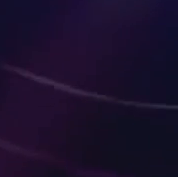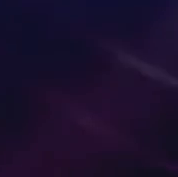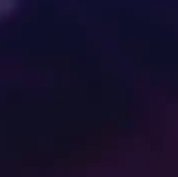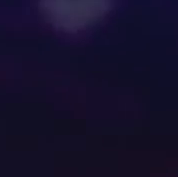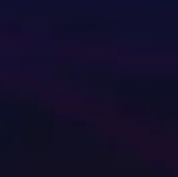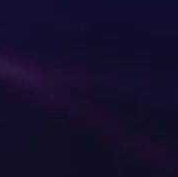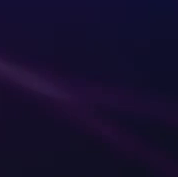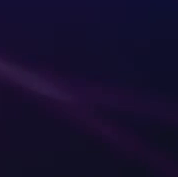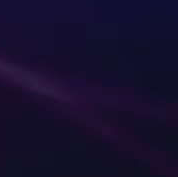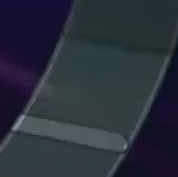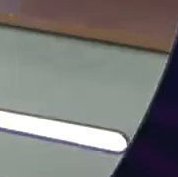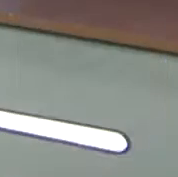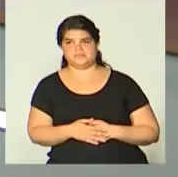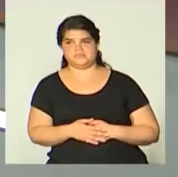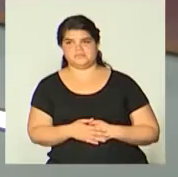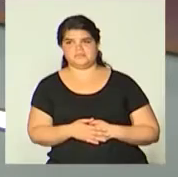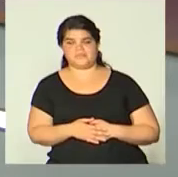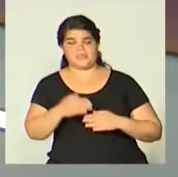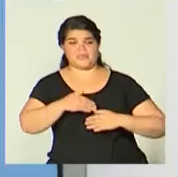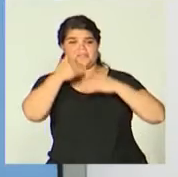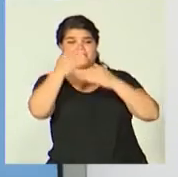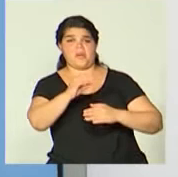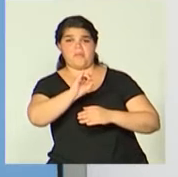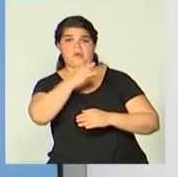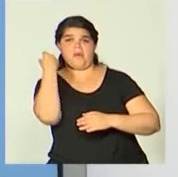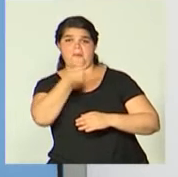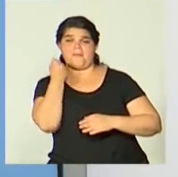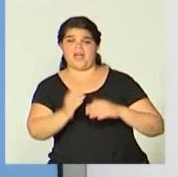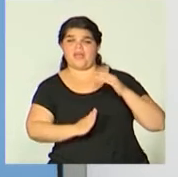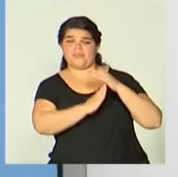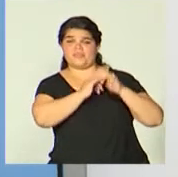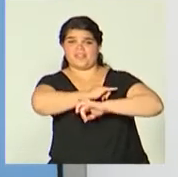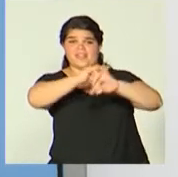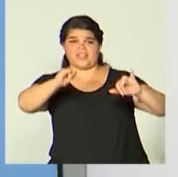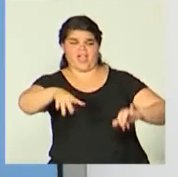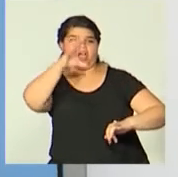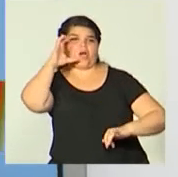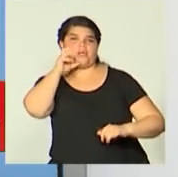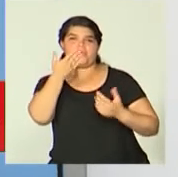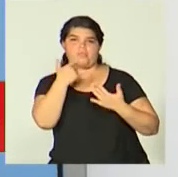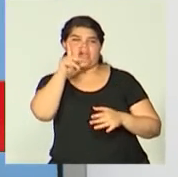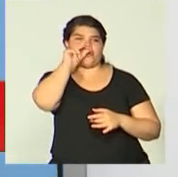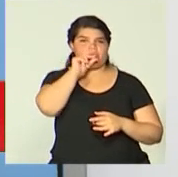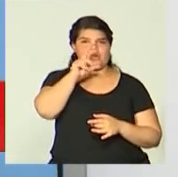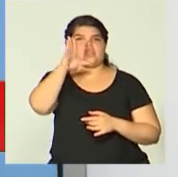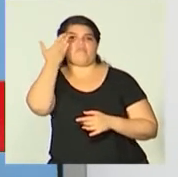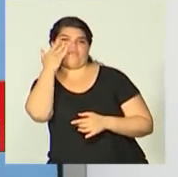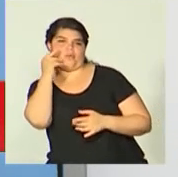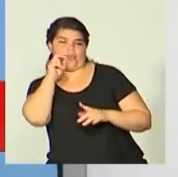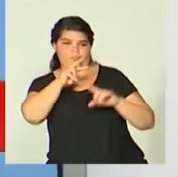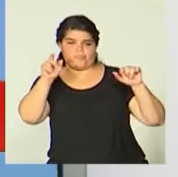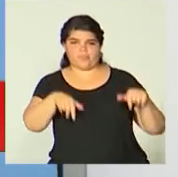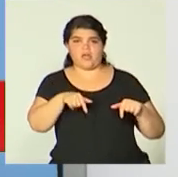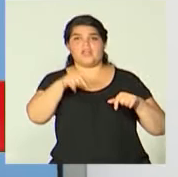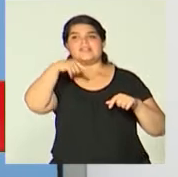aquí continuamos en panorama o edición central recuerden que nos pueden seguir vía redes sociales estamos en twitter como